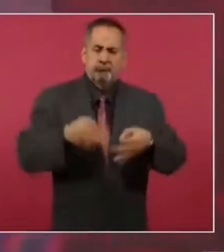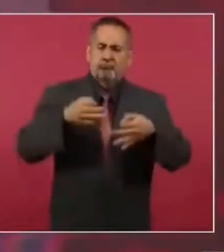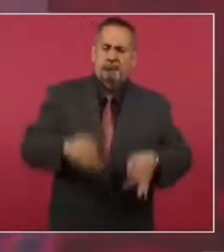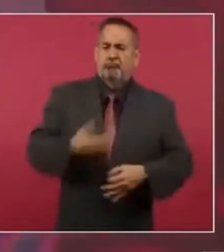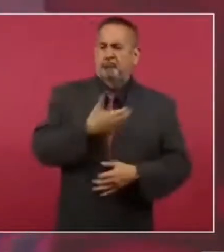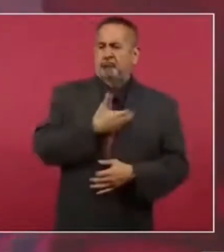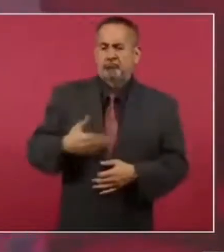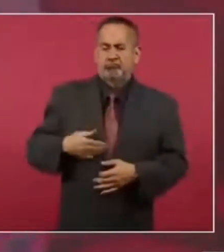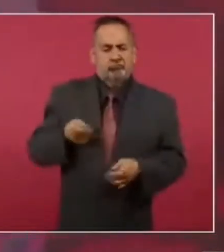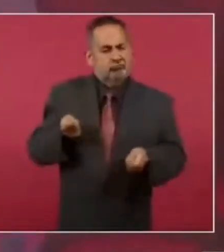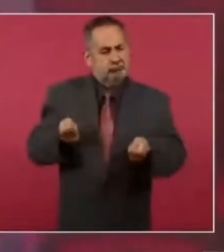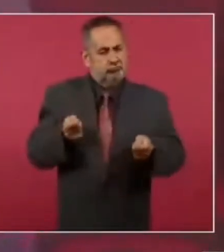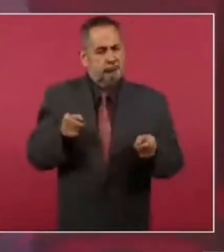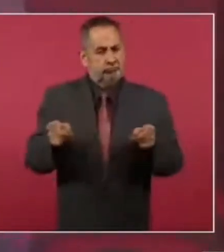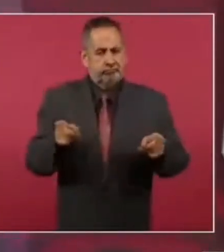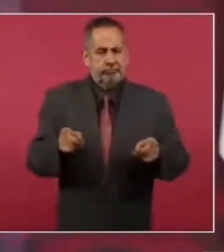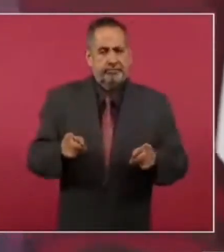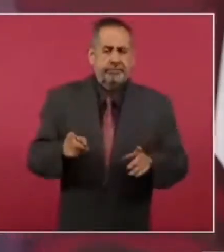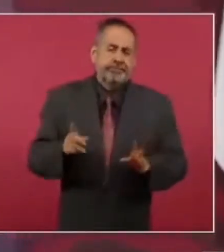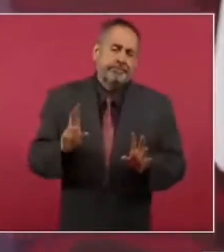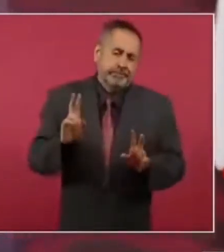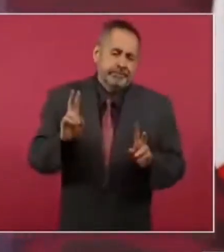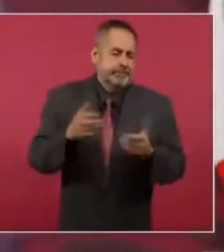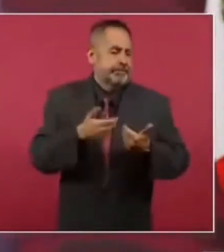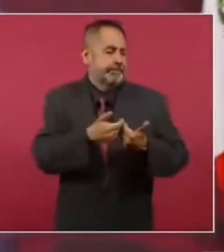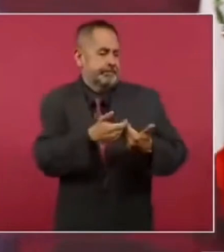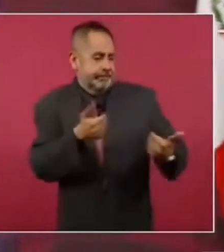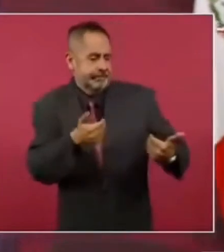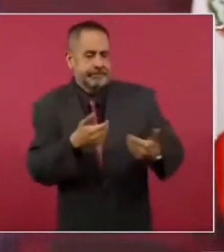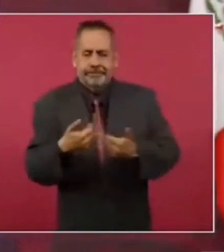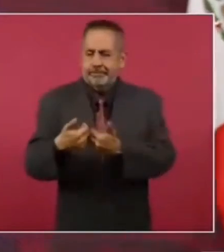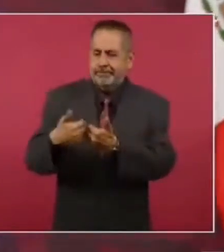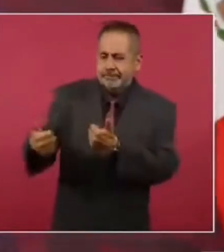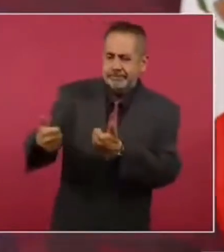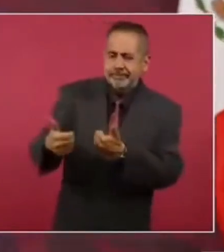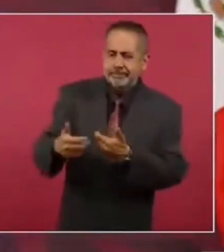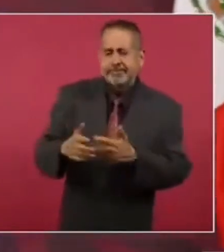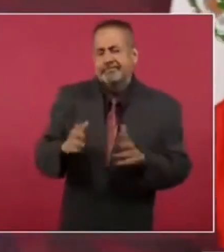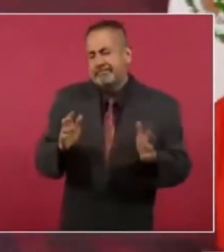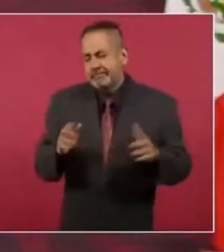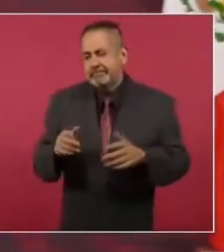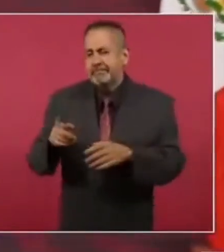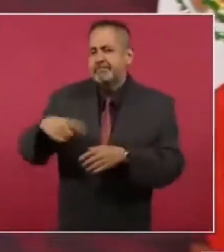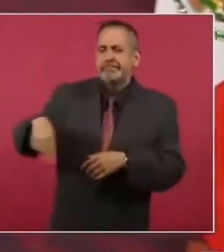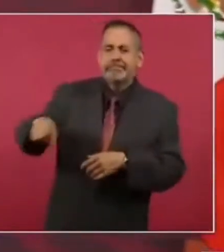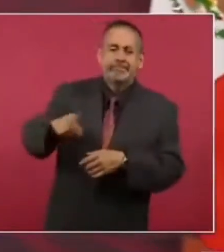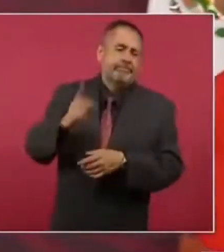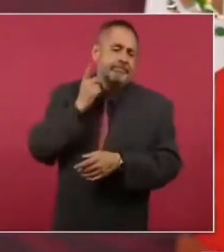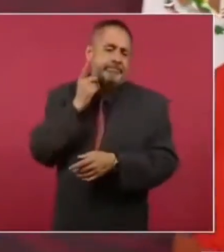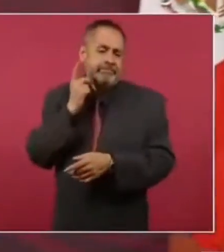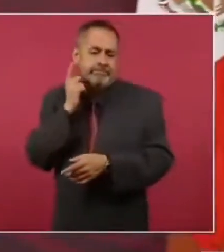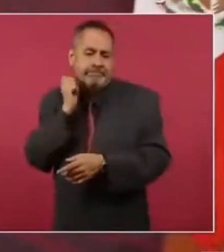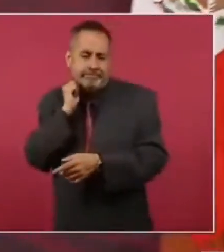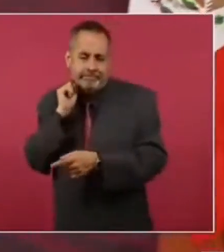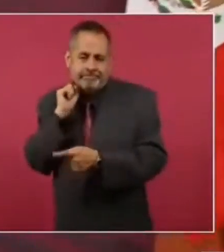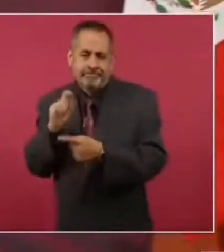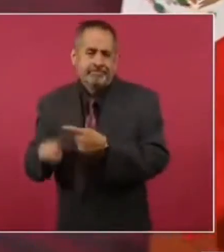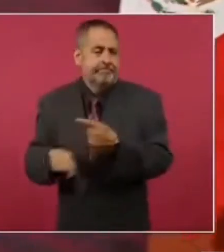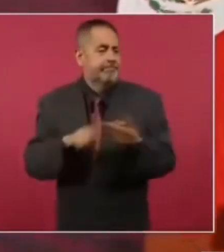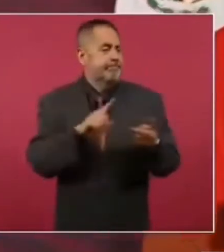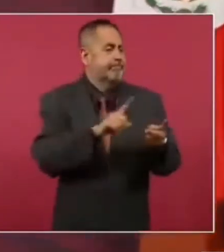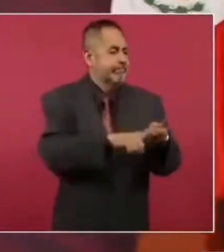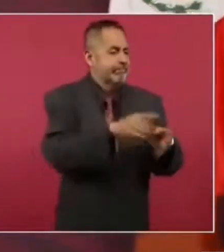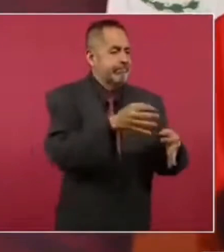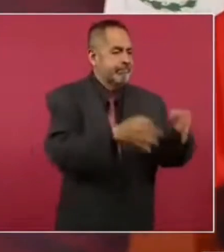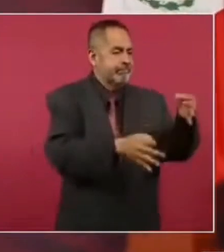Formalmente había una división, un equilibrio de poderes, el poder legislativo, el poder judicial, el poder